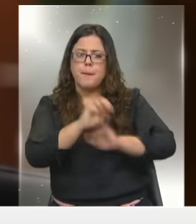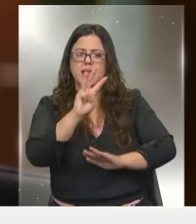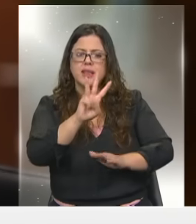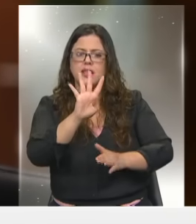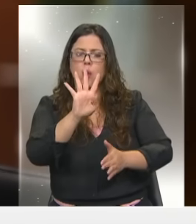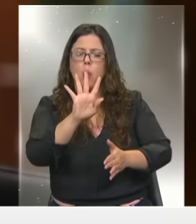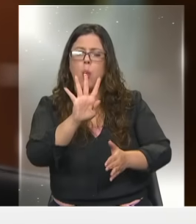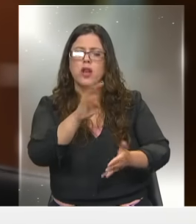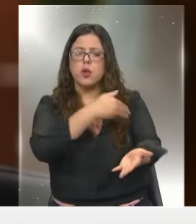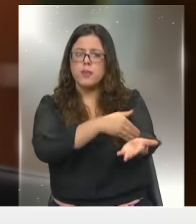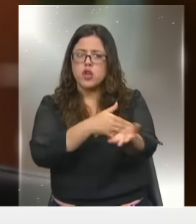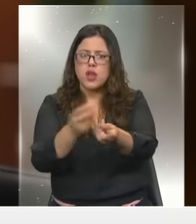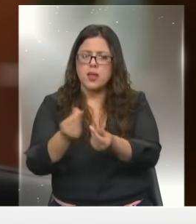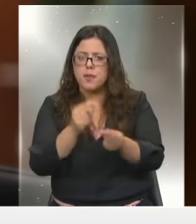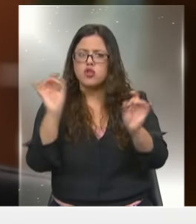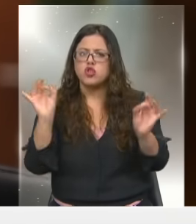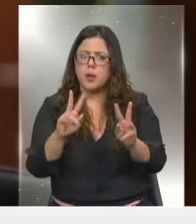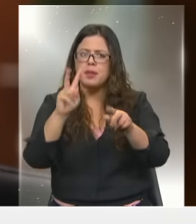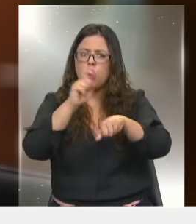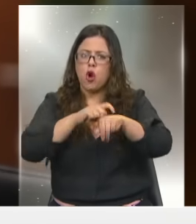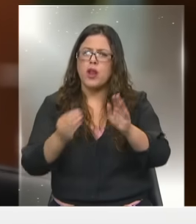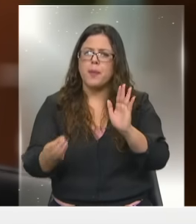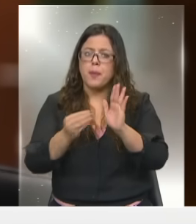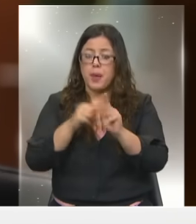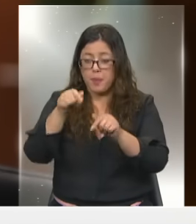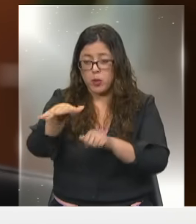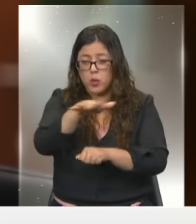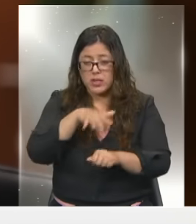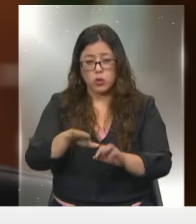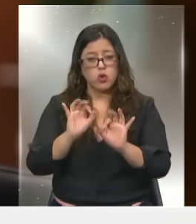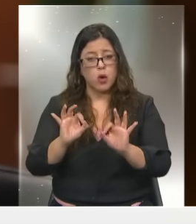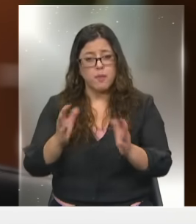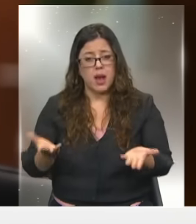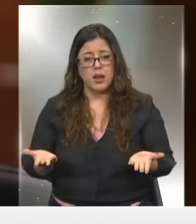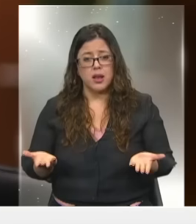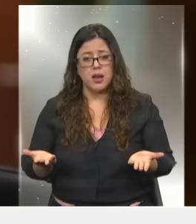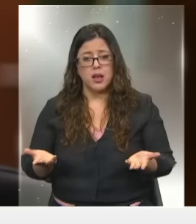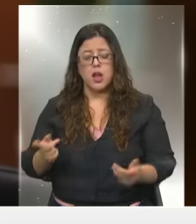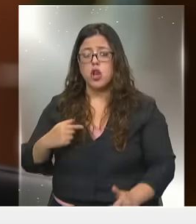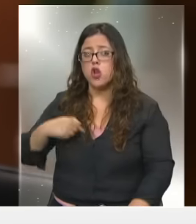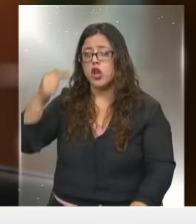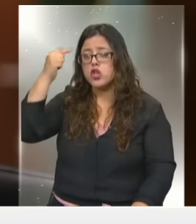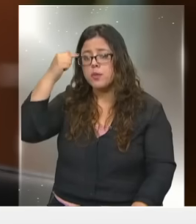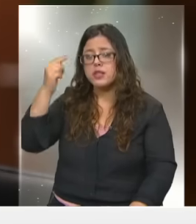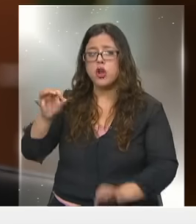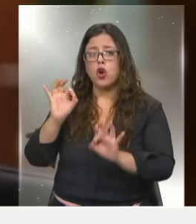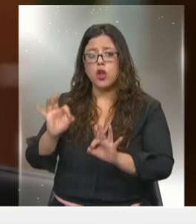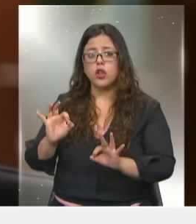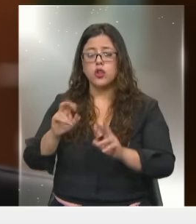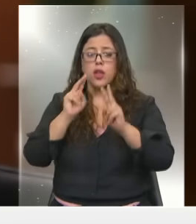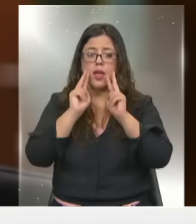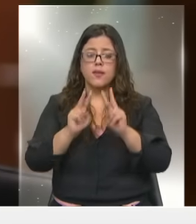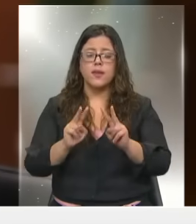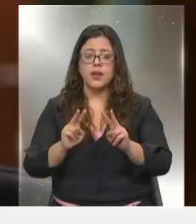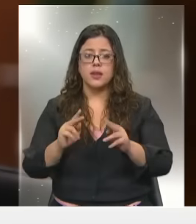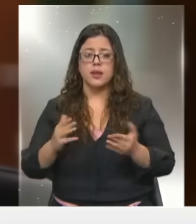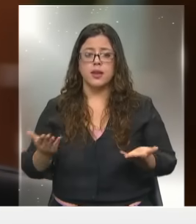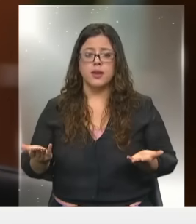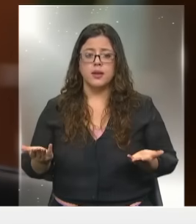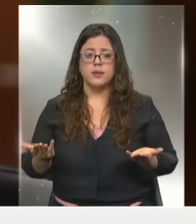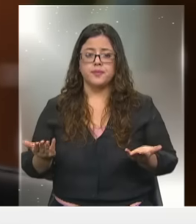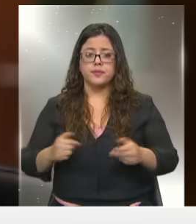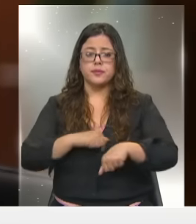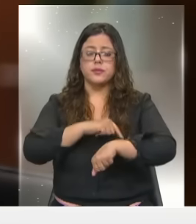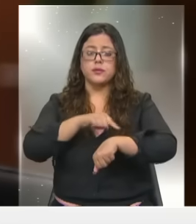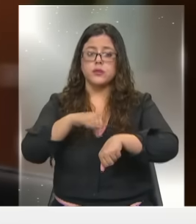pesos solo por concepto de horas extra? ¿Para usted es una situación normal? Lo que yo creo que es correcto revisar es que las